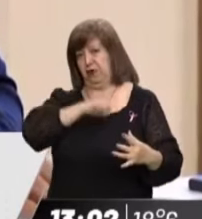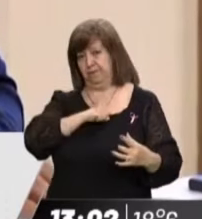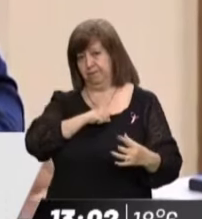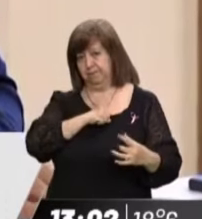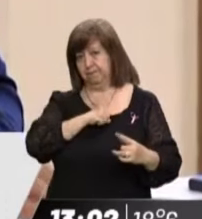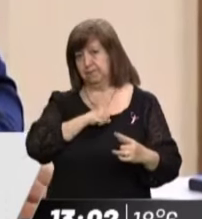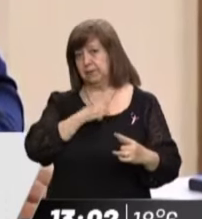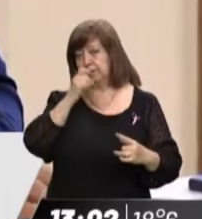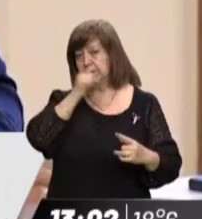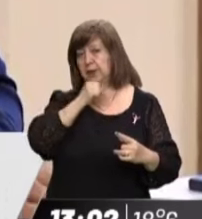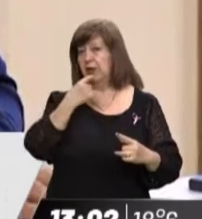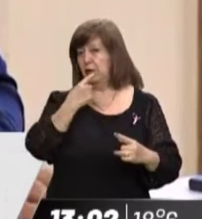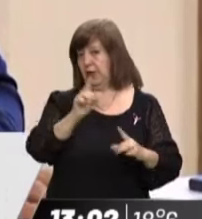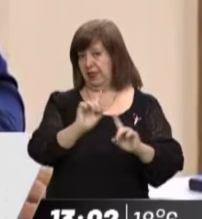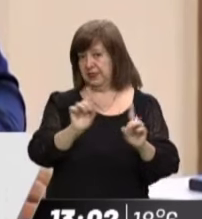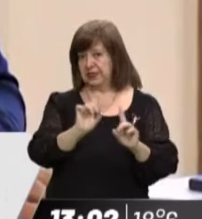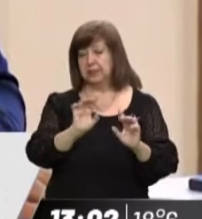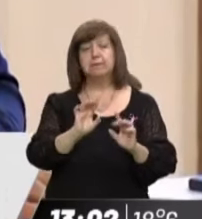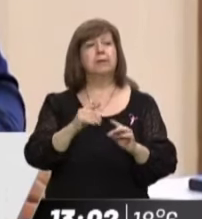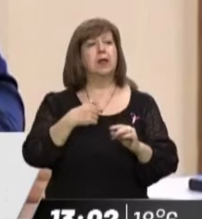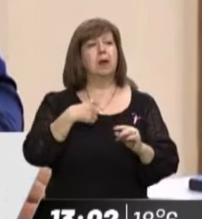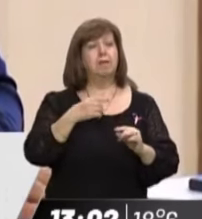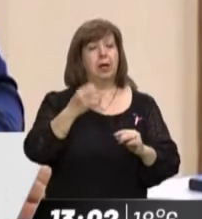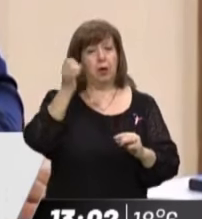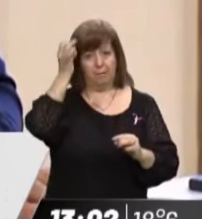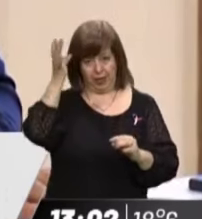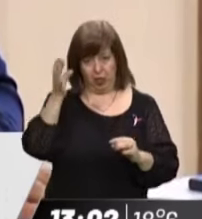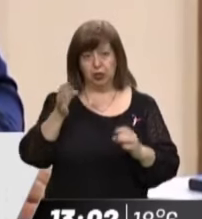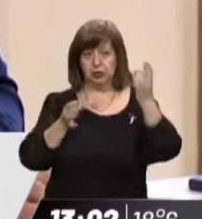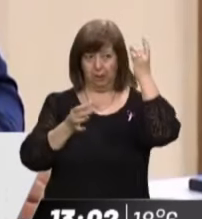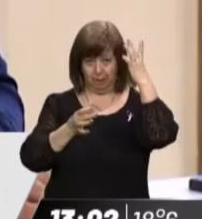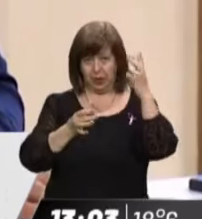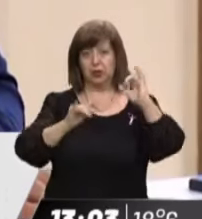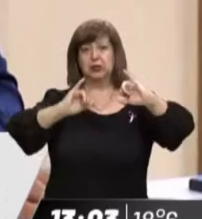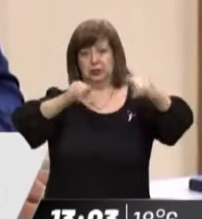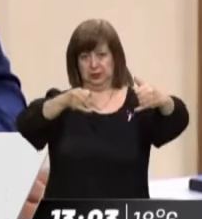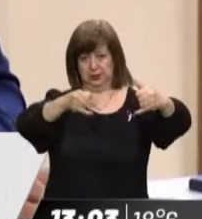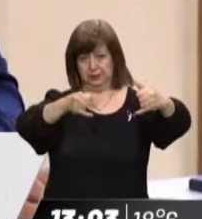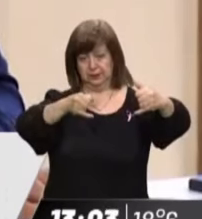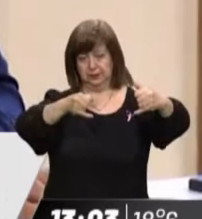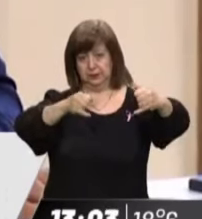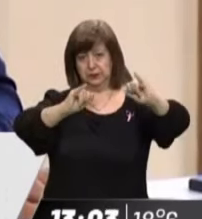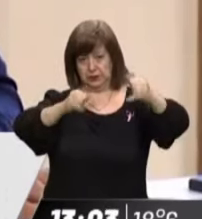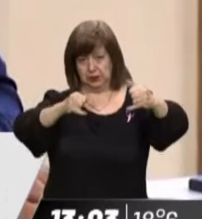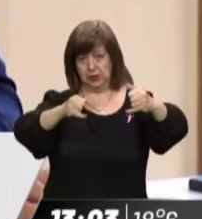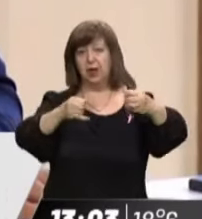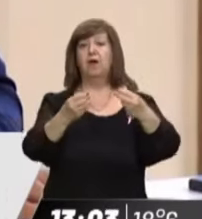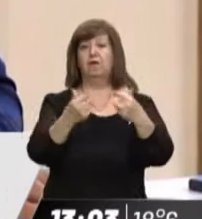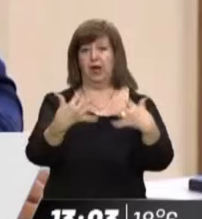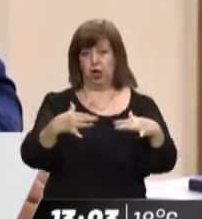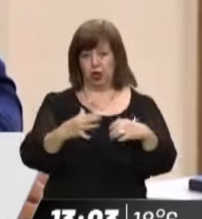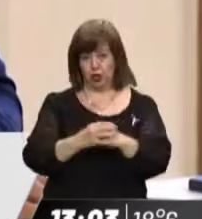pero fue un perdón que me parece que vale.